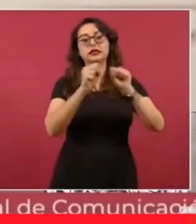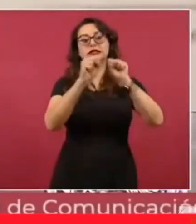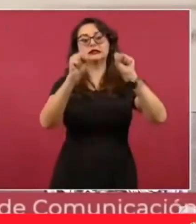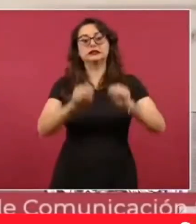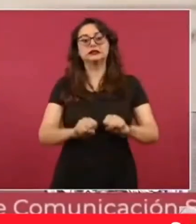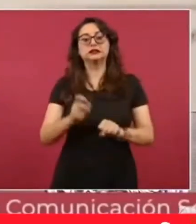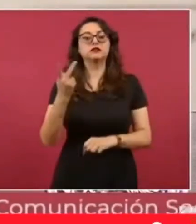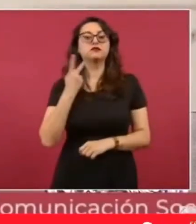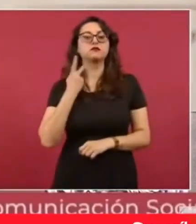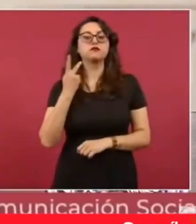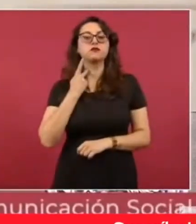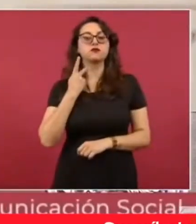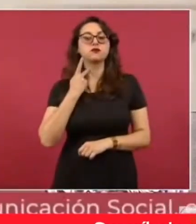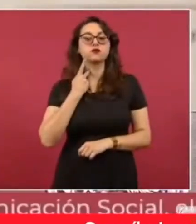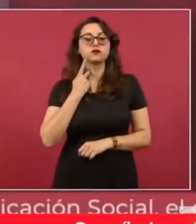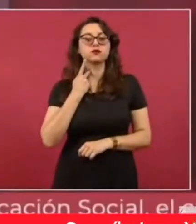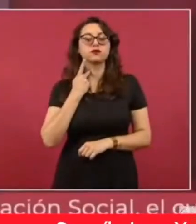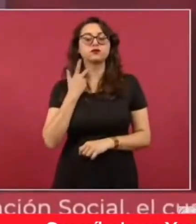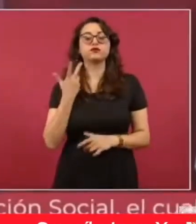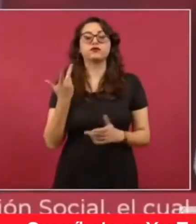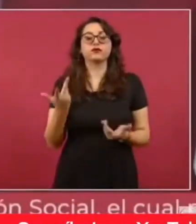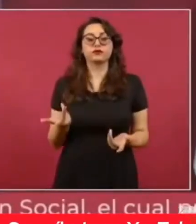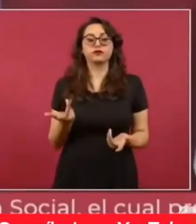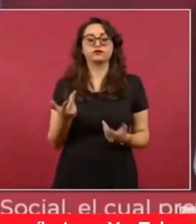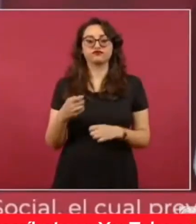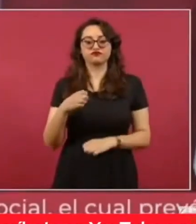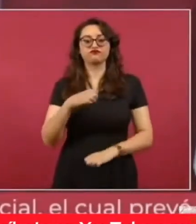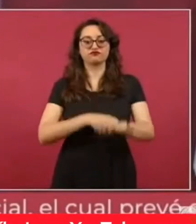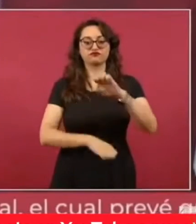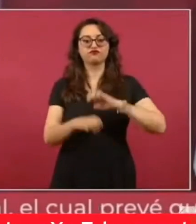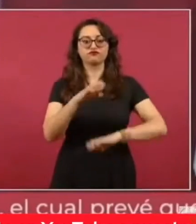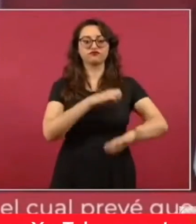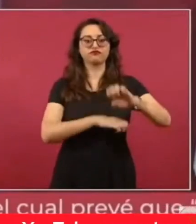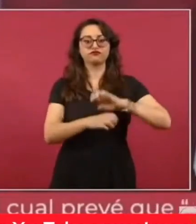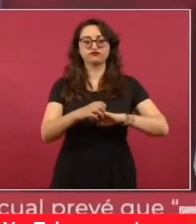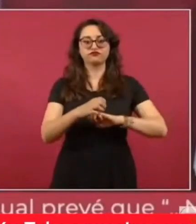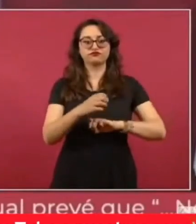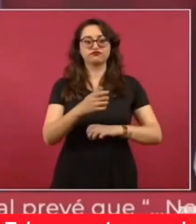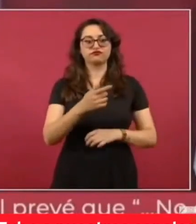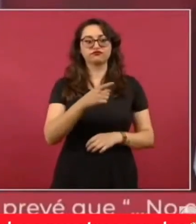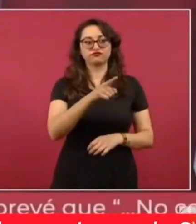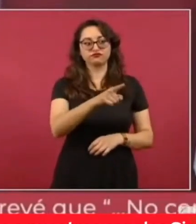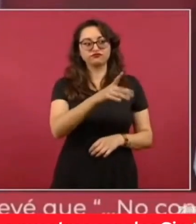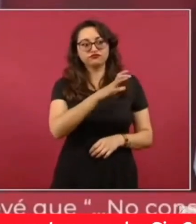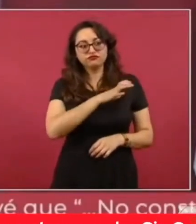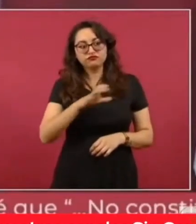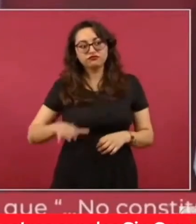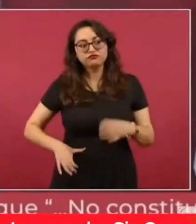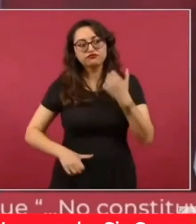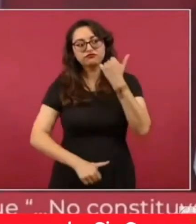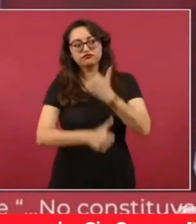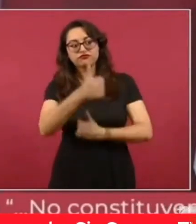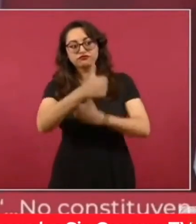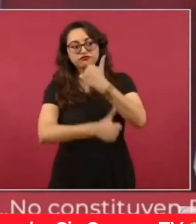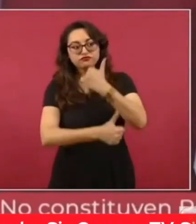las empresas entregan dinero a los candidatos